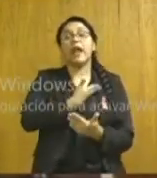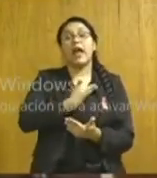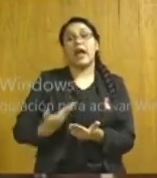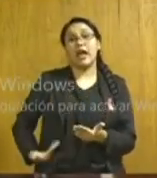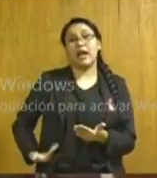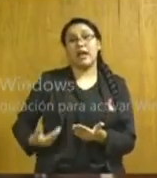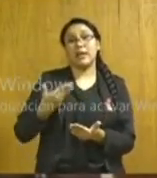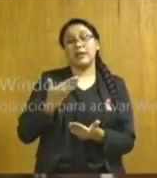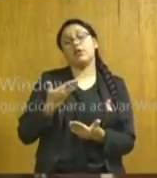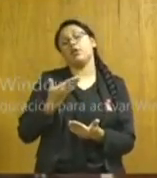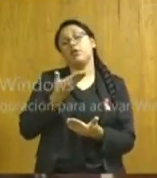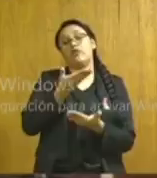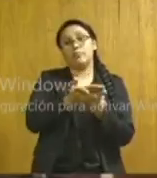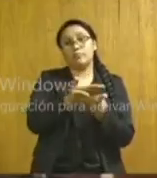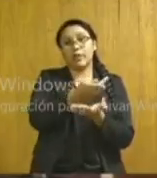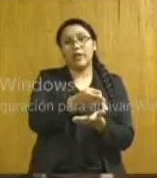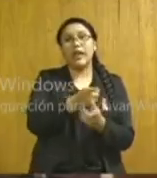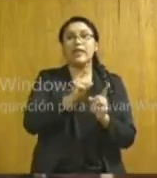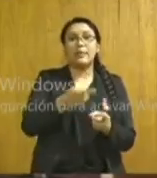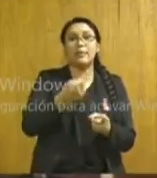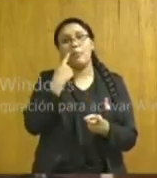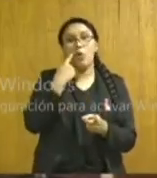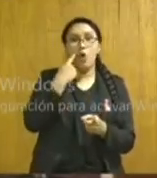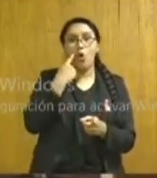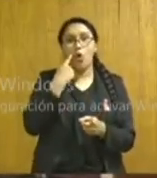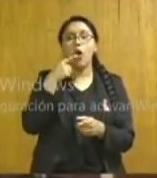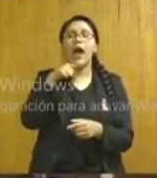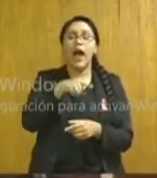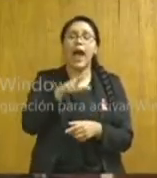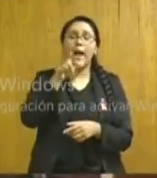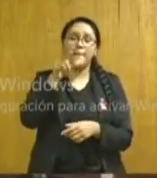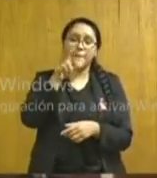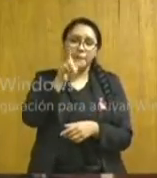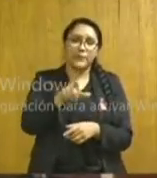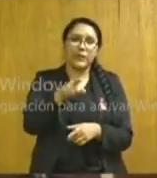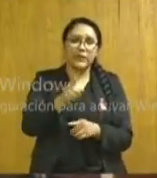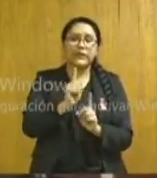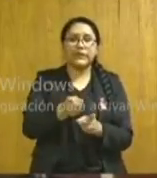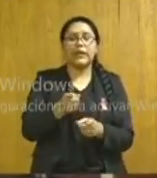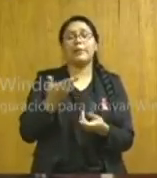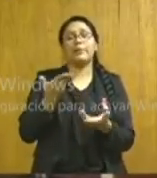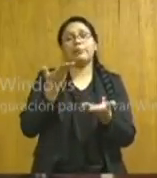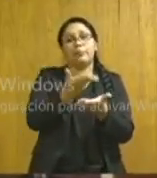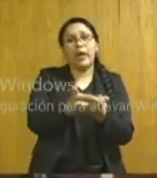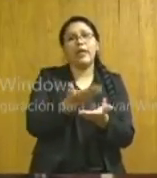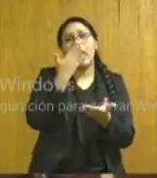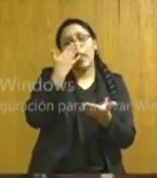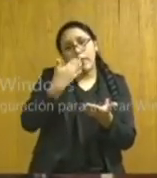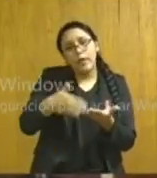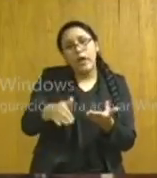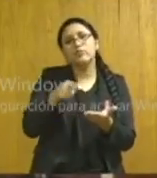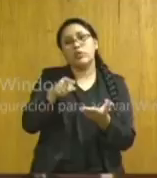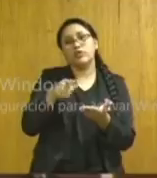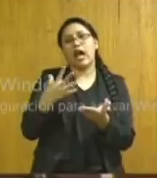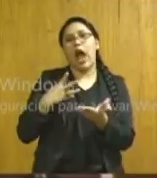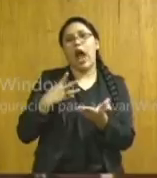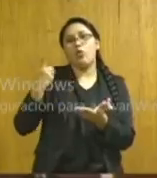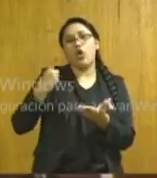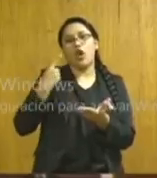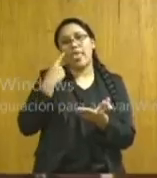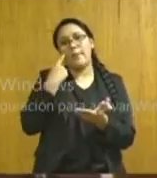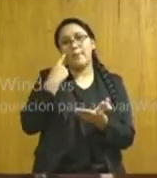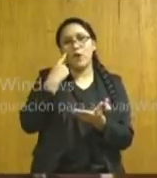Ejecutivo y también comunicar al municipio esta iniciativa. Posteriormente también trataremos de conversar con las